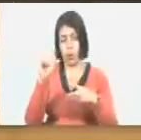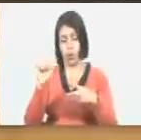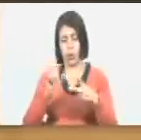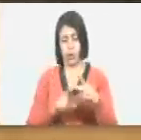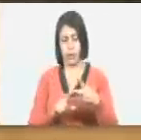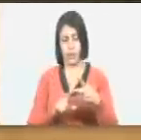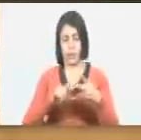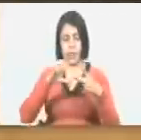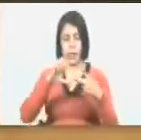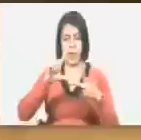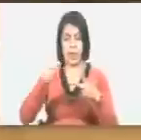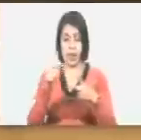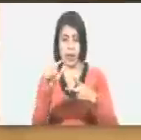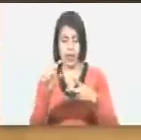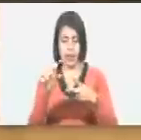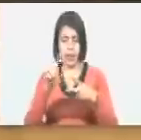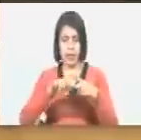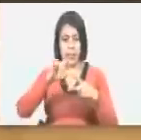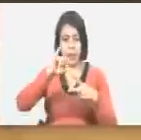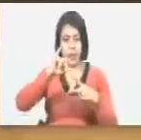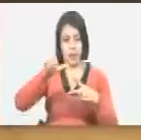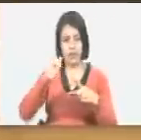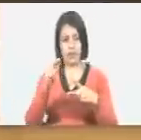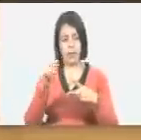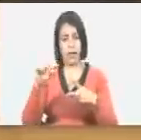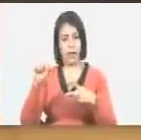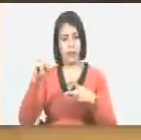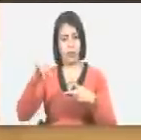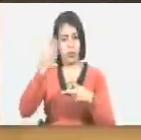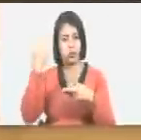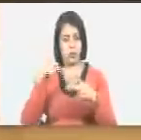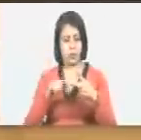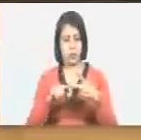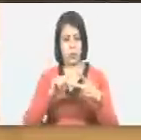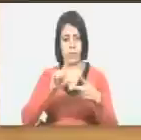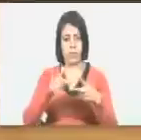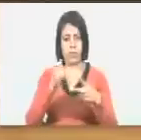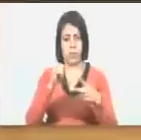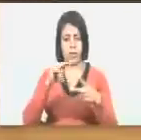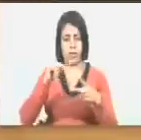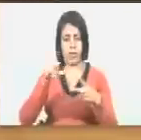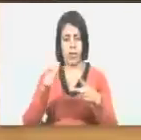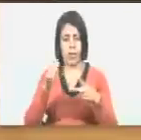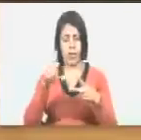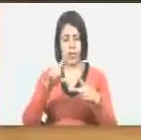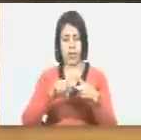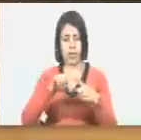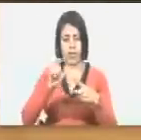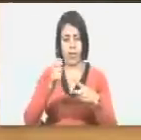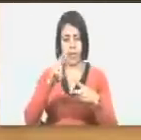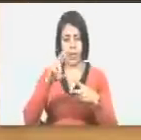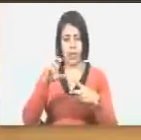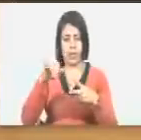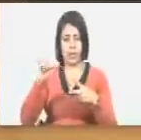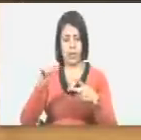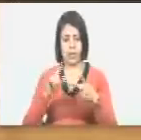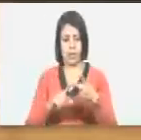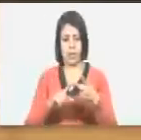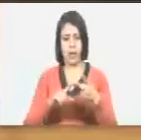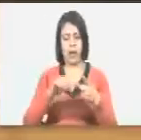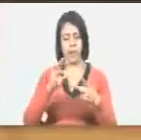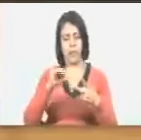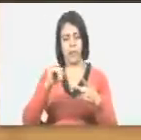suplente Egle Sánchez, Ignacio Enrique Busnego, suplente Jinkelis Gutiérrez, Grecia Colmenares, suplente